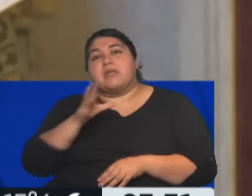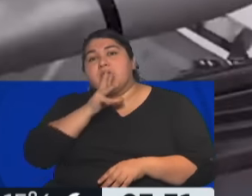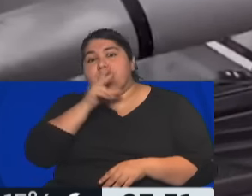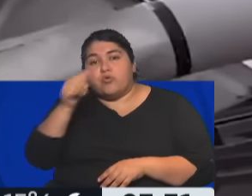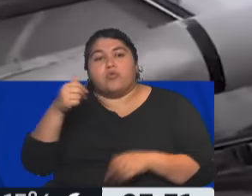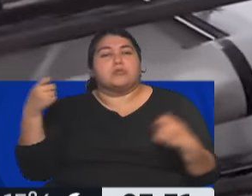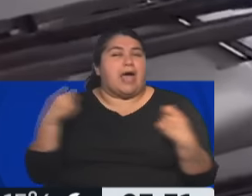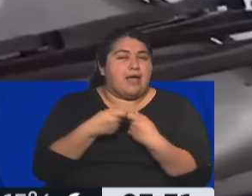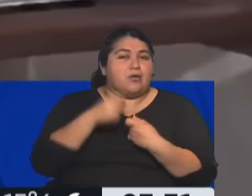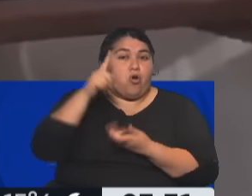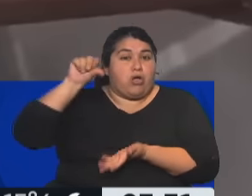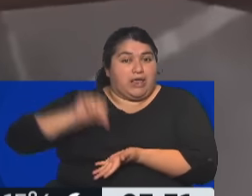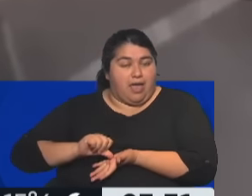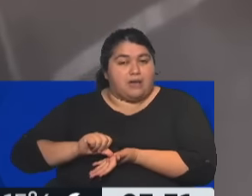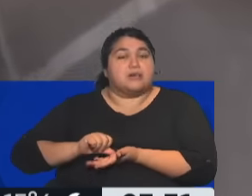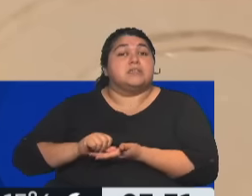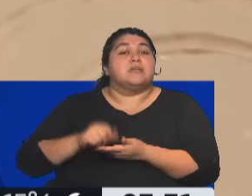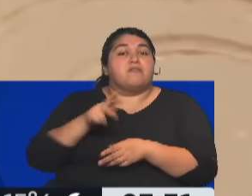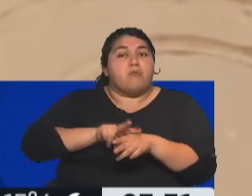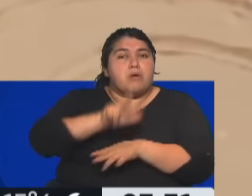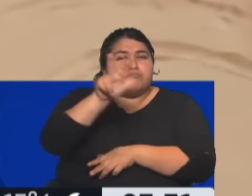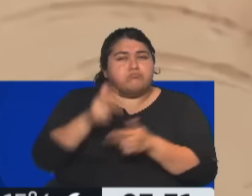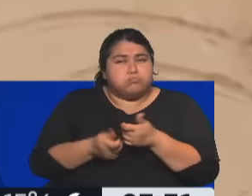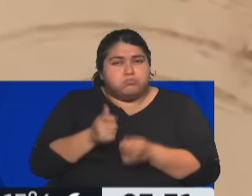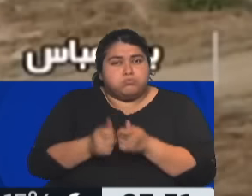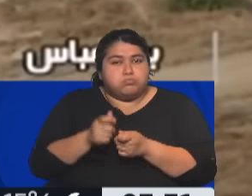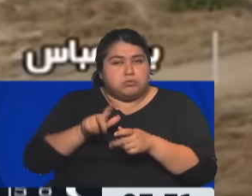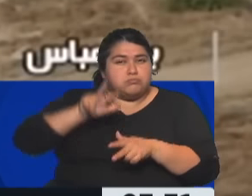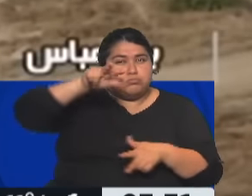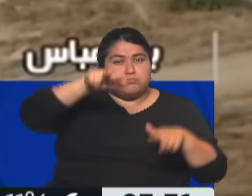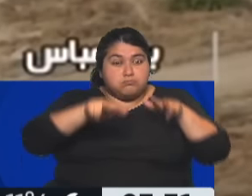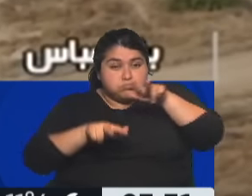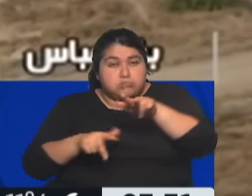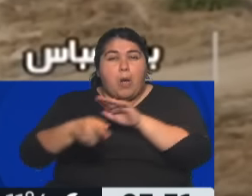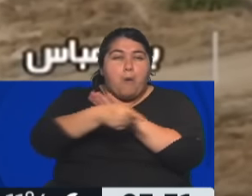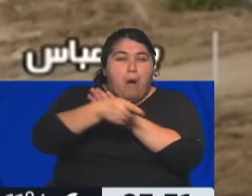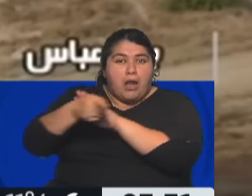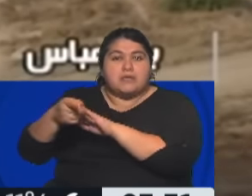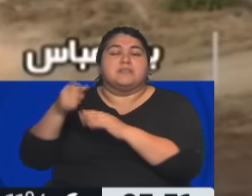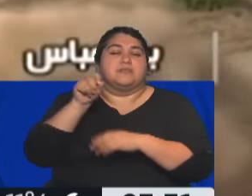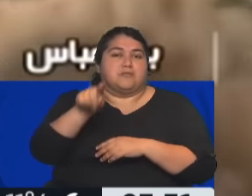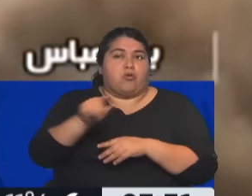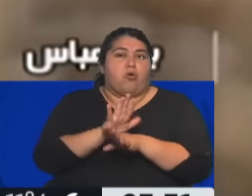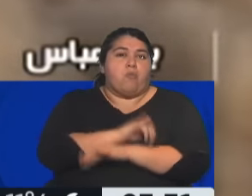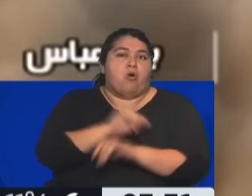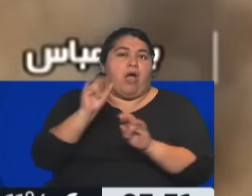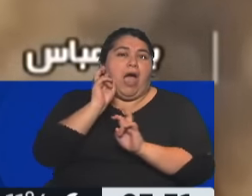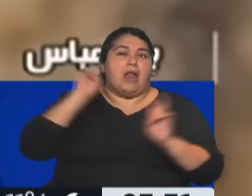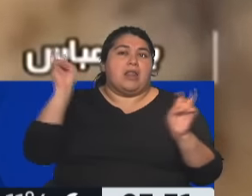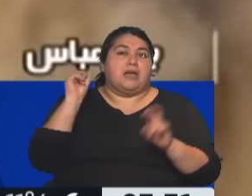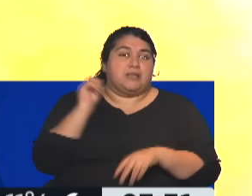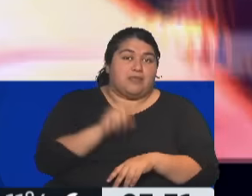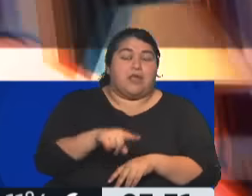Irán, que le proporciona sus drones suicidas Yahed y más recientemente misiles balísticos, lo que motivó una advertencia de Ucrania a